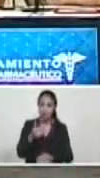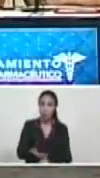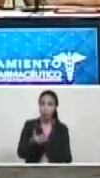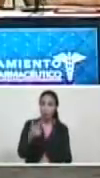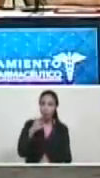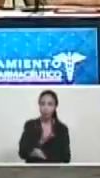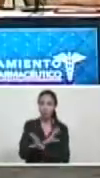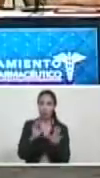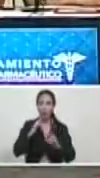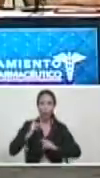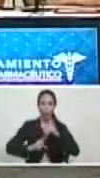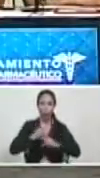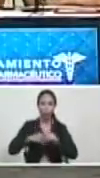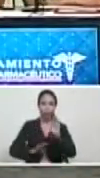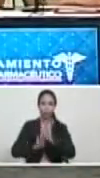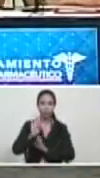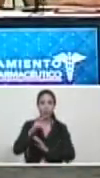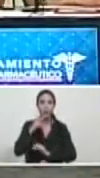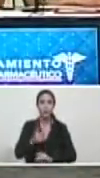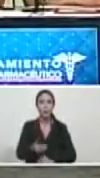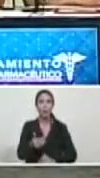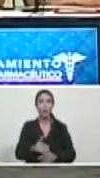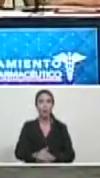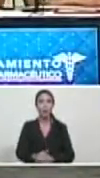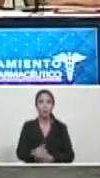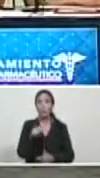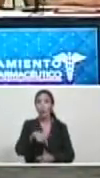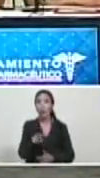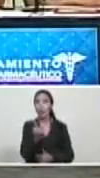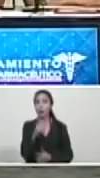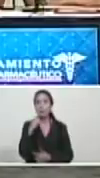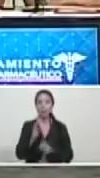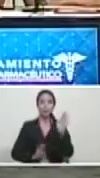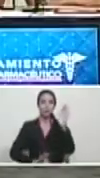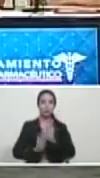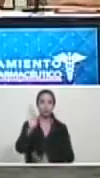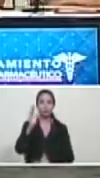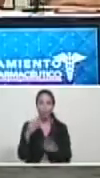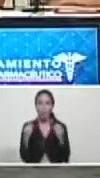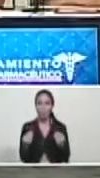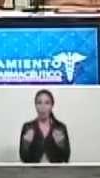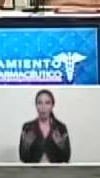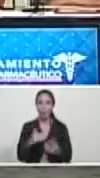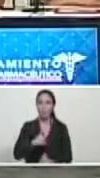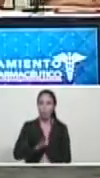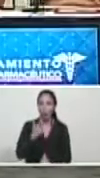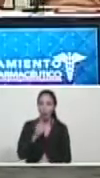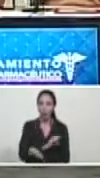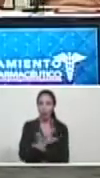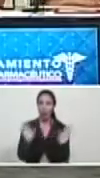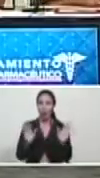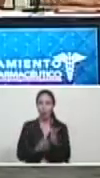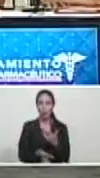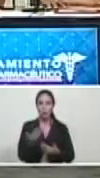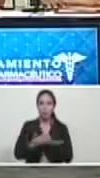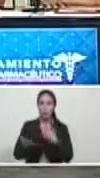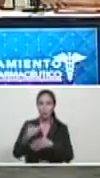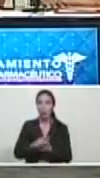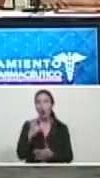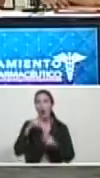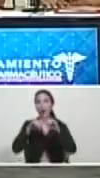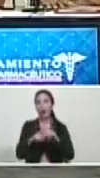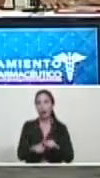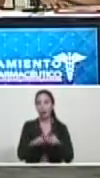Impulsar la producción. Venezuela tiene la capacidad para cubrir por lo menos